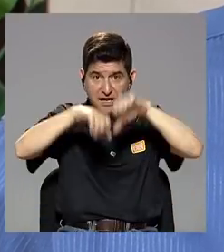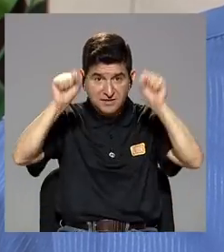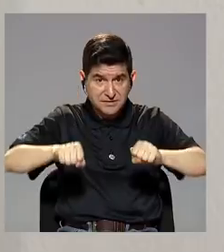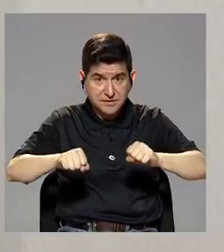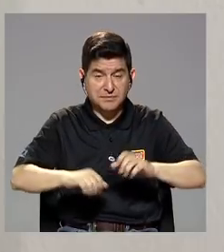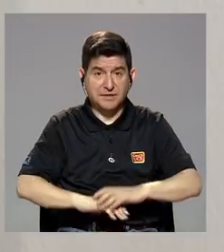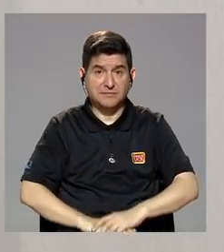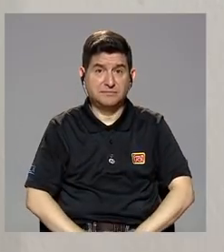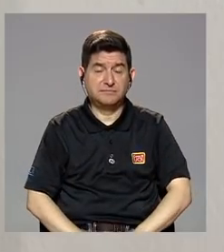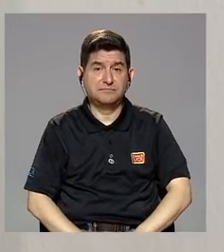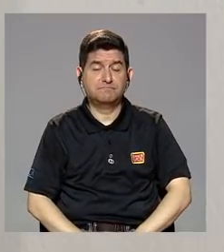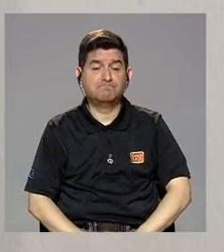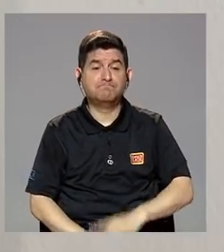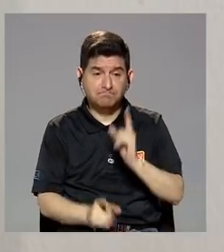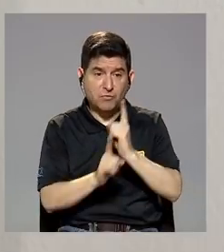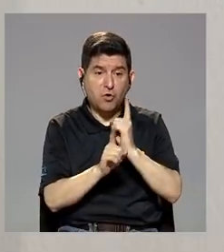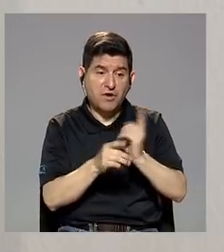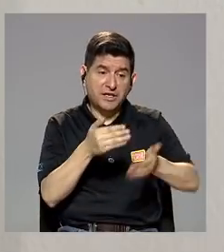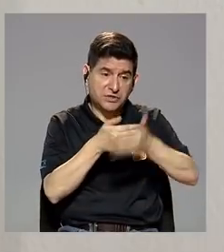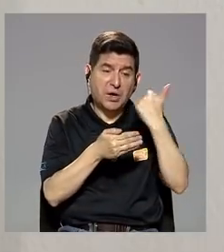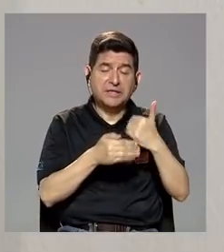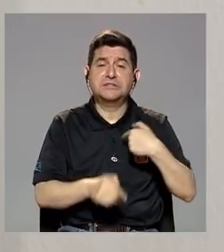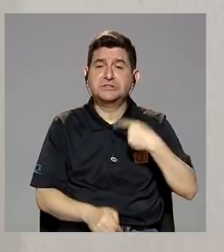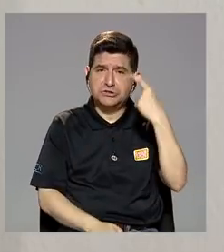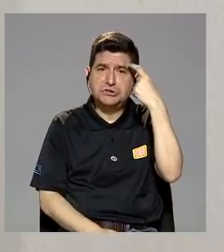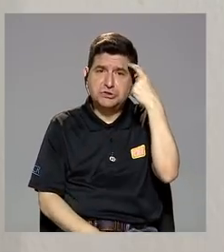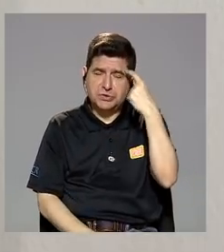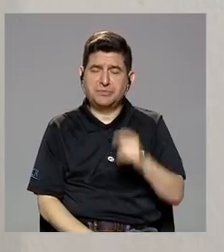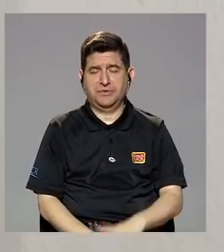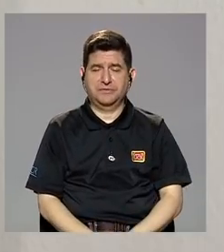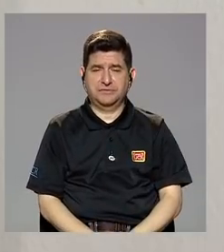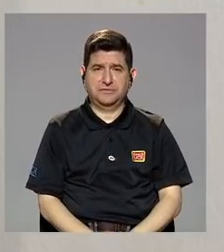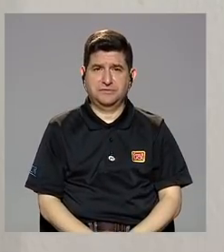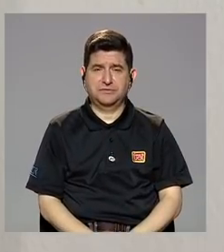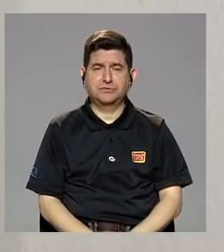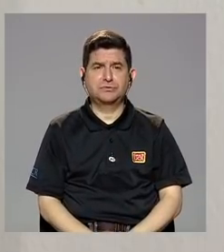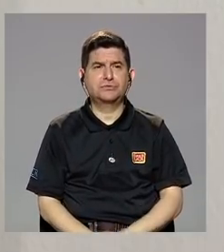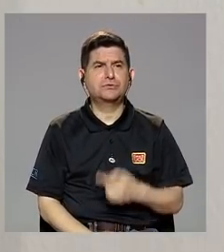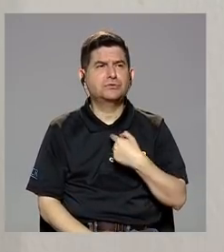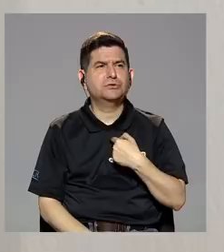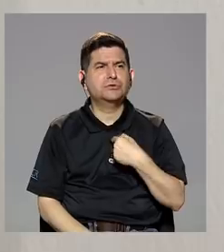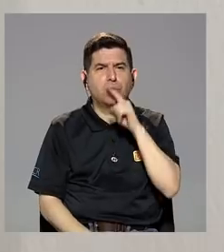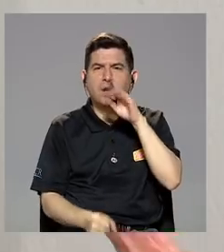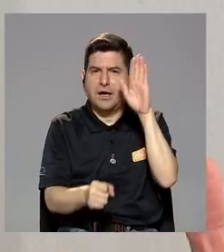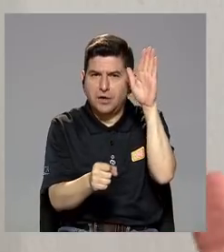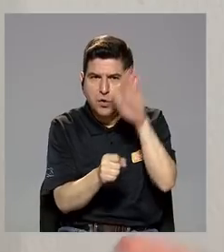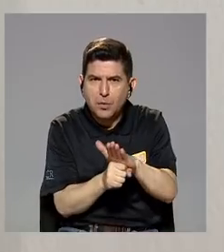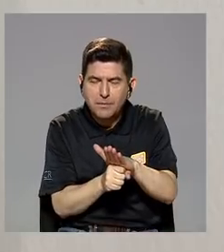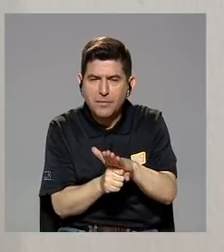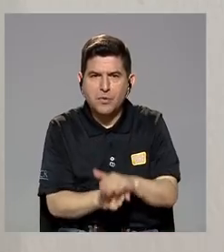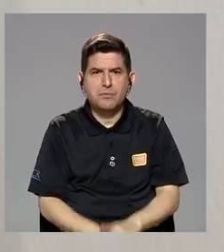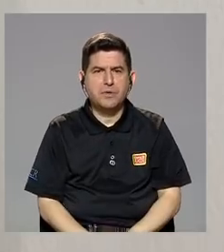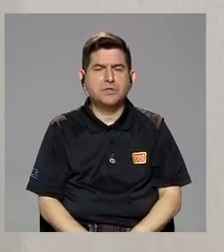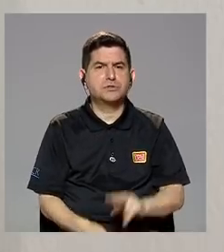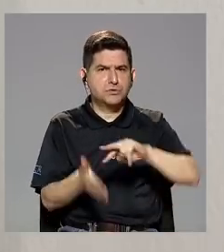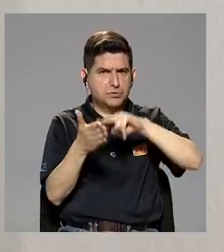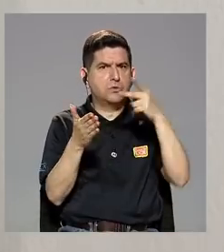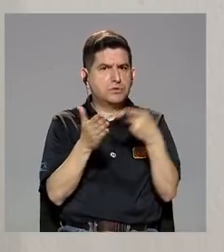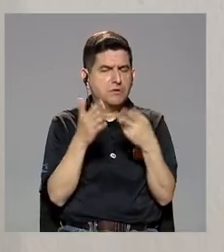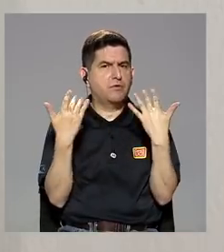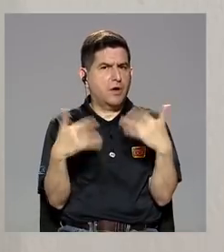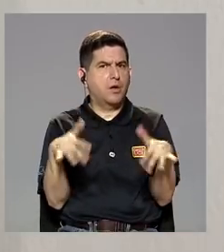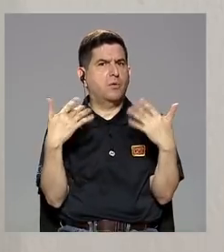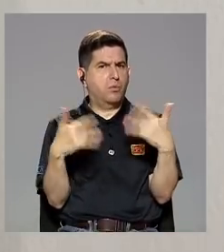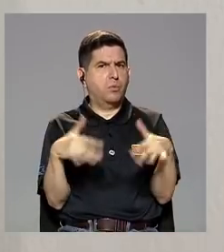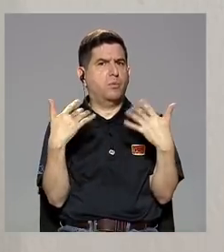sistema así era porque yo pienso siempre yo a la palabra compromiso de hoy una significación muy